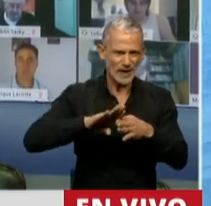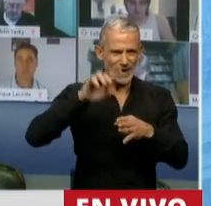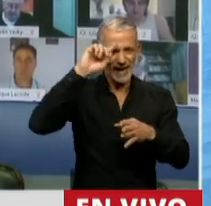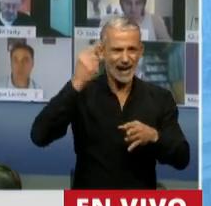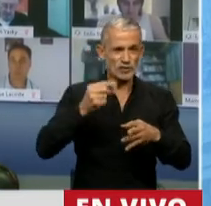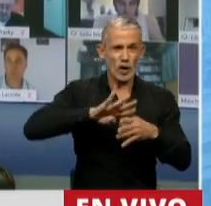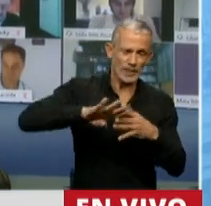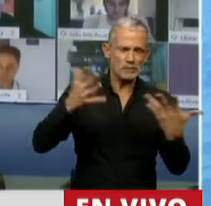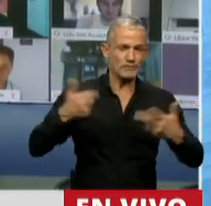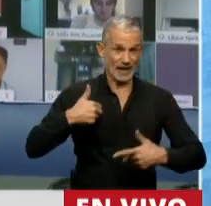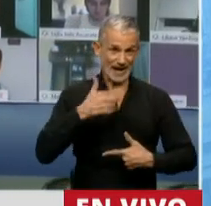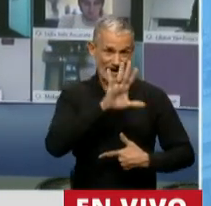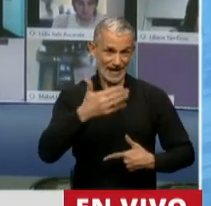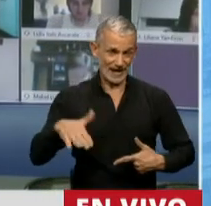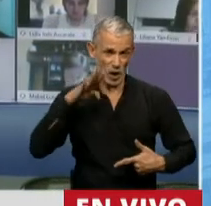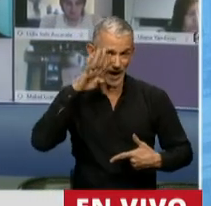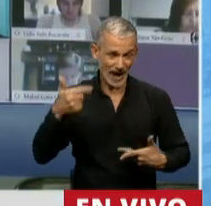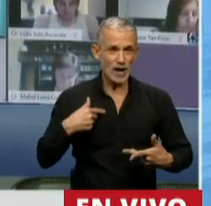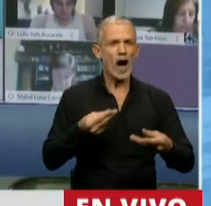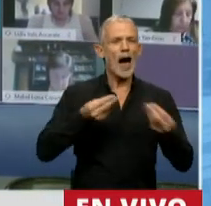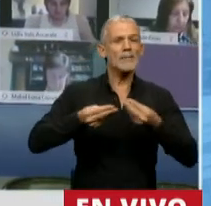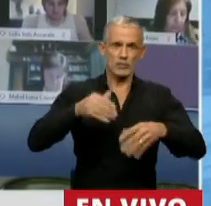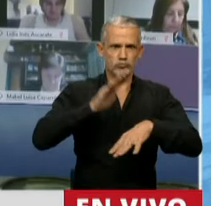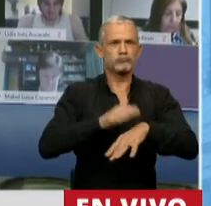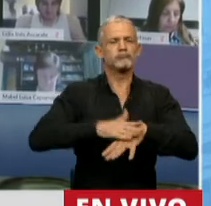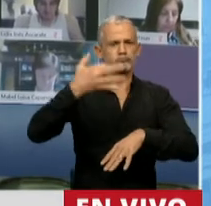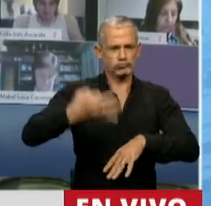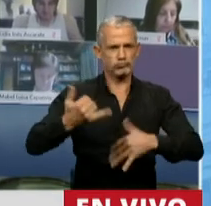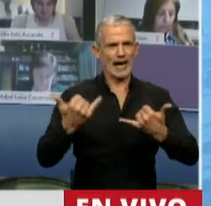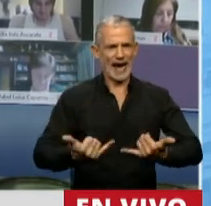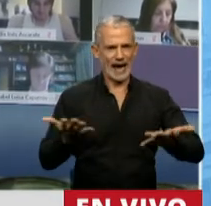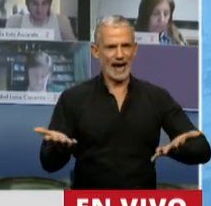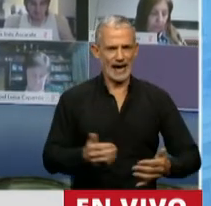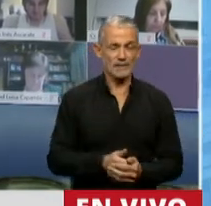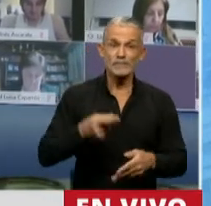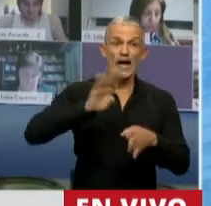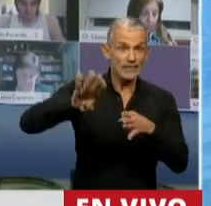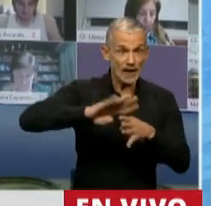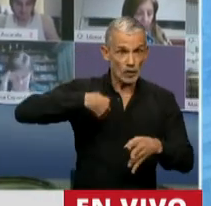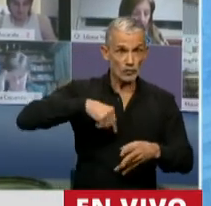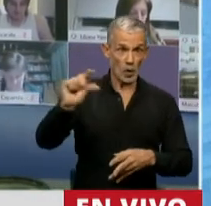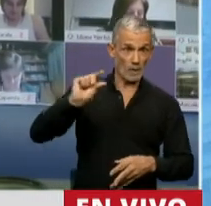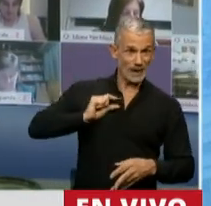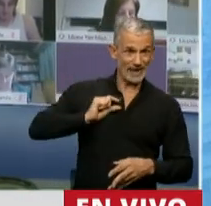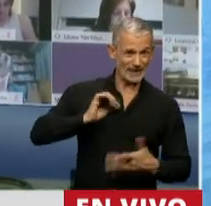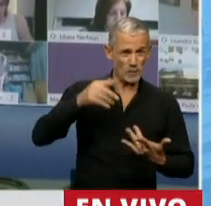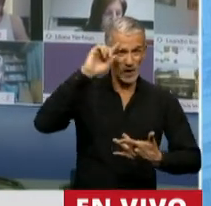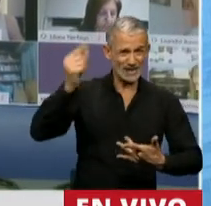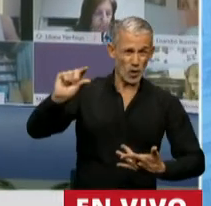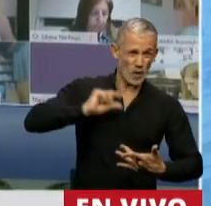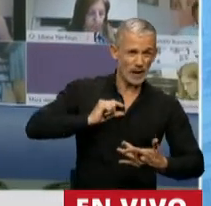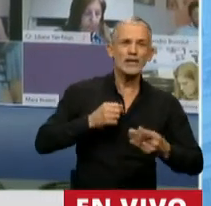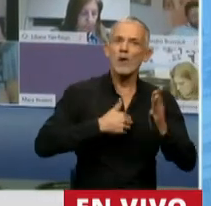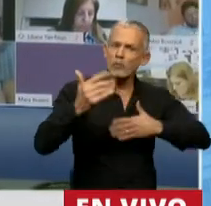caso, en Río Negro, podemos mostrar una administración responsable. Las deudas que hemos tomado fundamentalmente han tenido que ver con